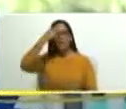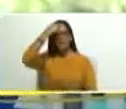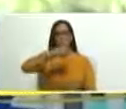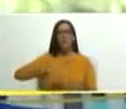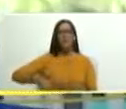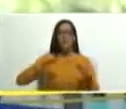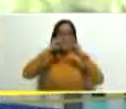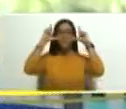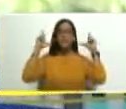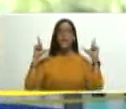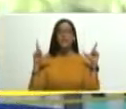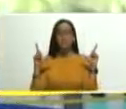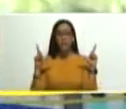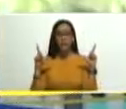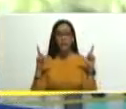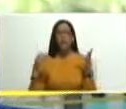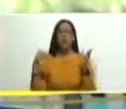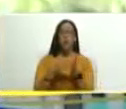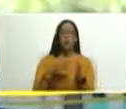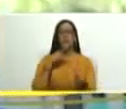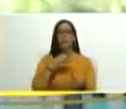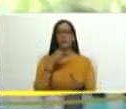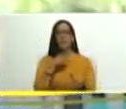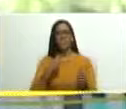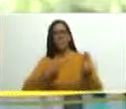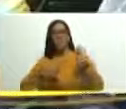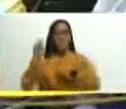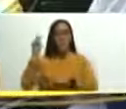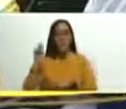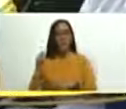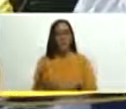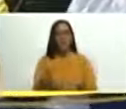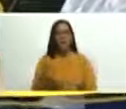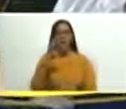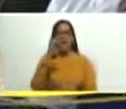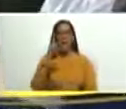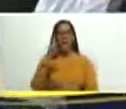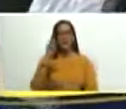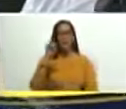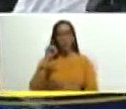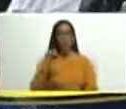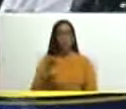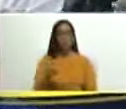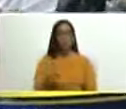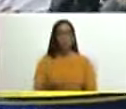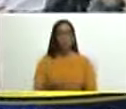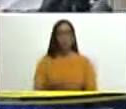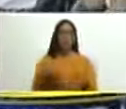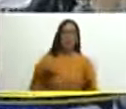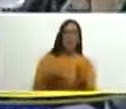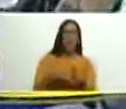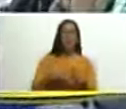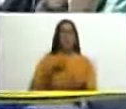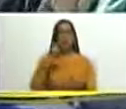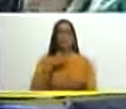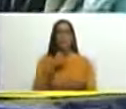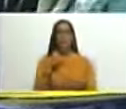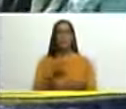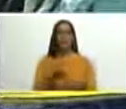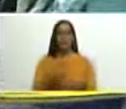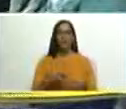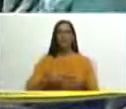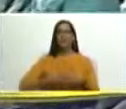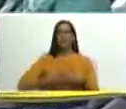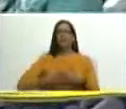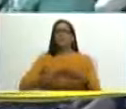Guyana despierte contra los políticos que se vendieron a la ExxonMobil, contra los políticos que entregaron la